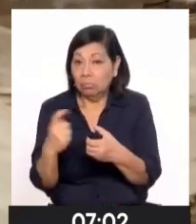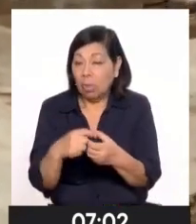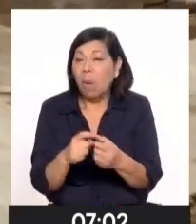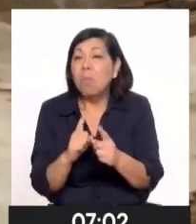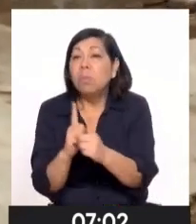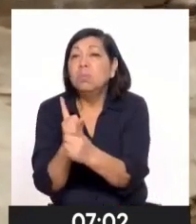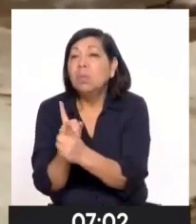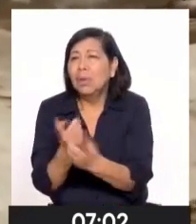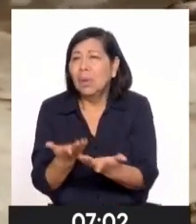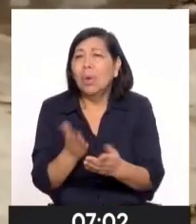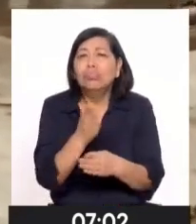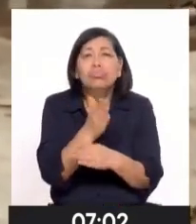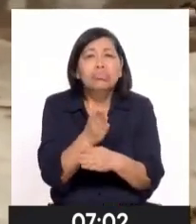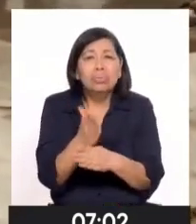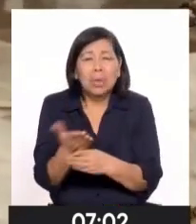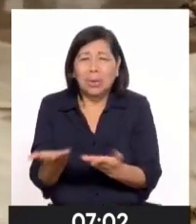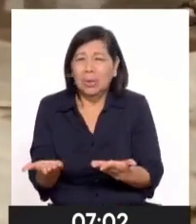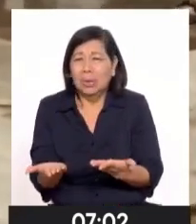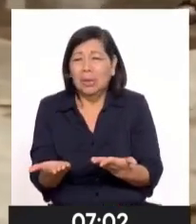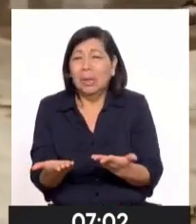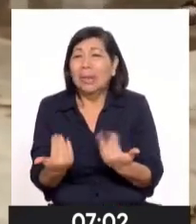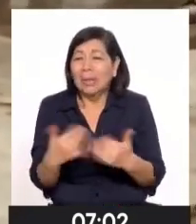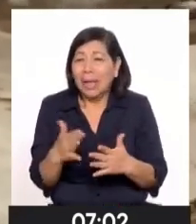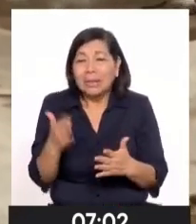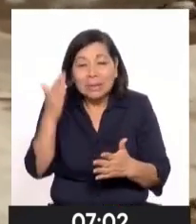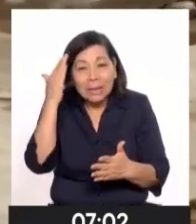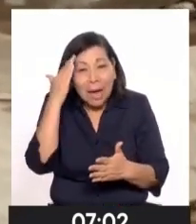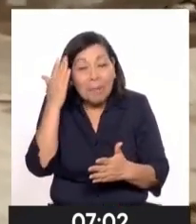de este mega operativo al tener pues